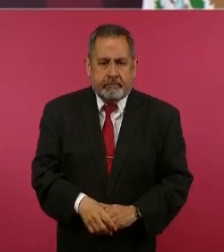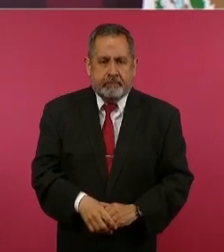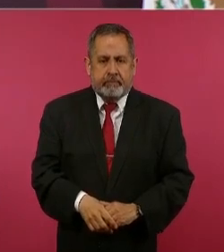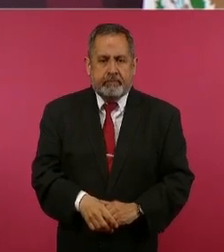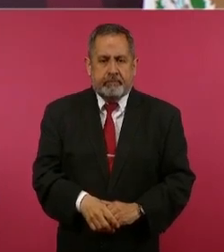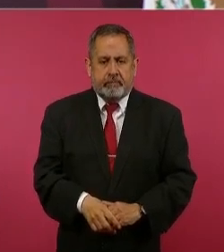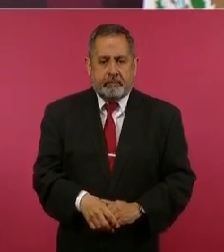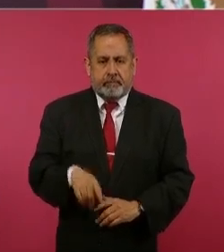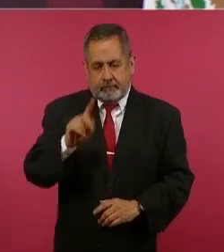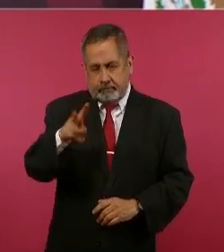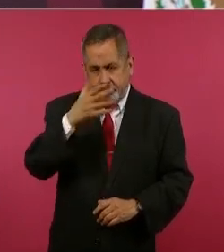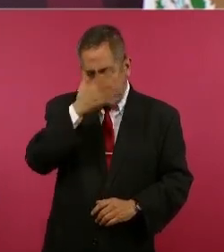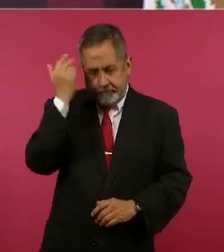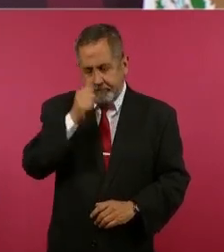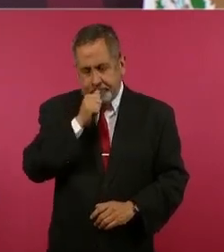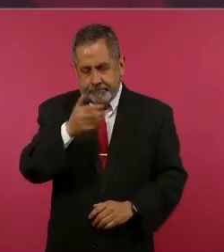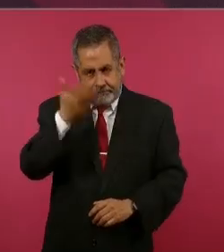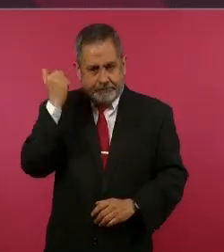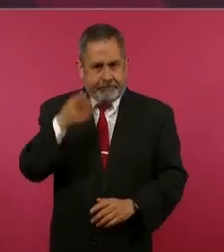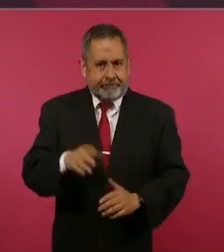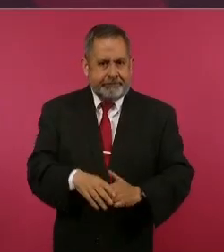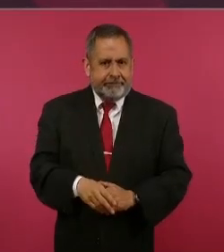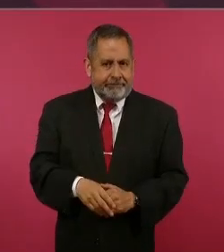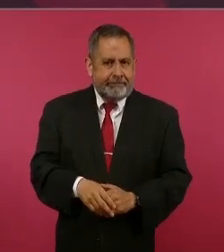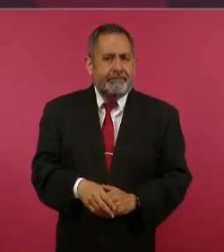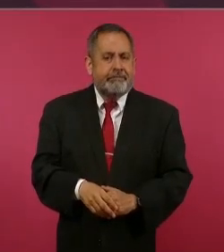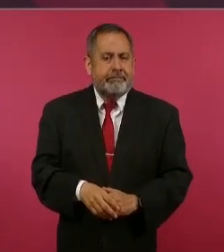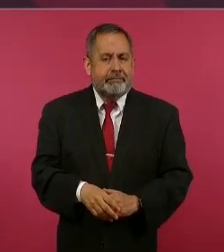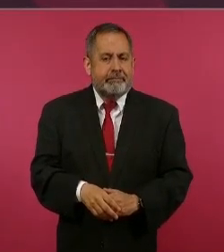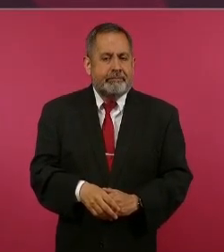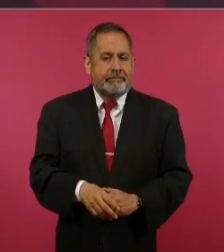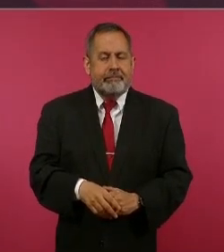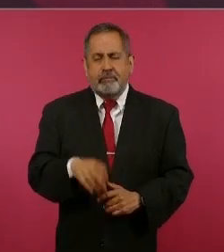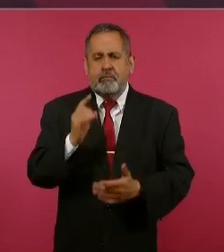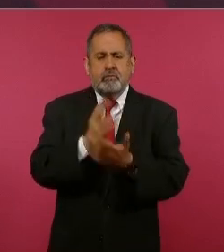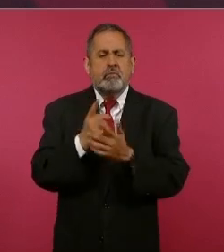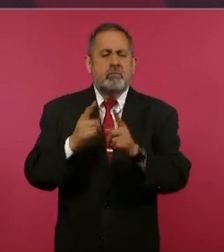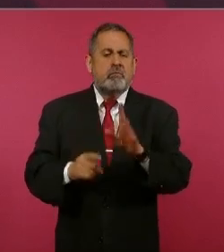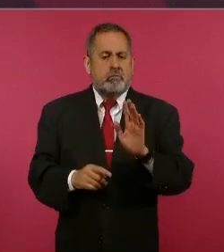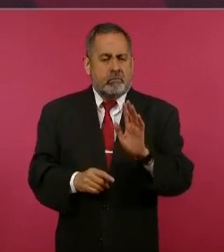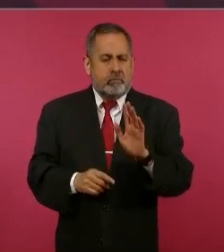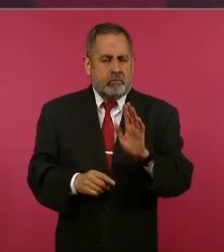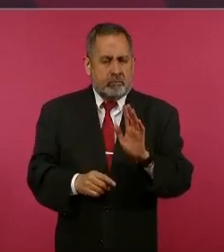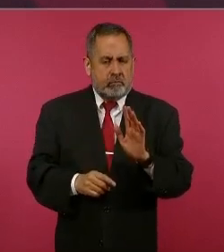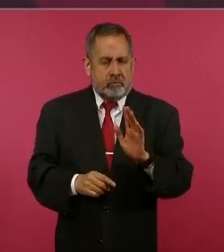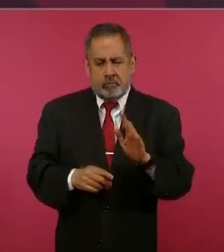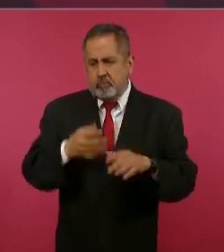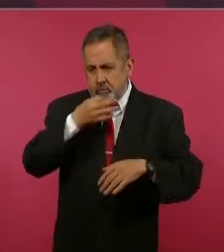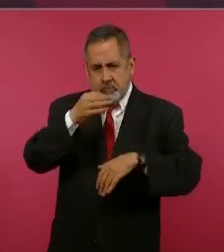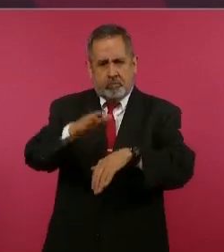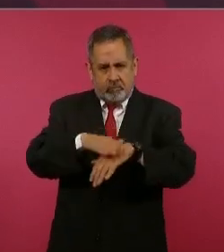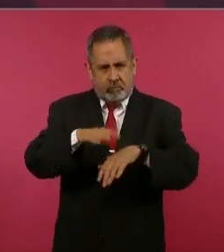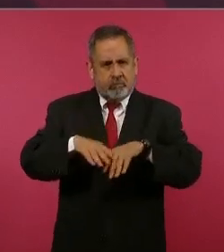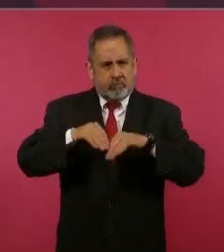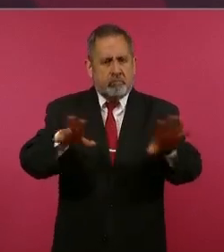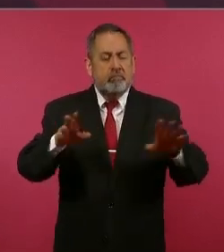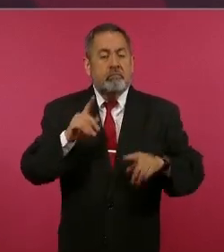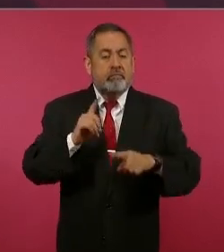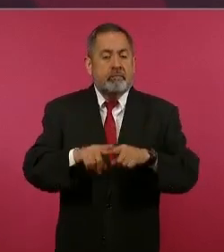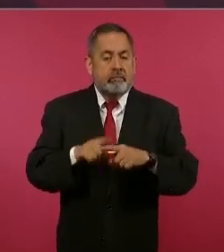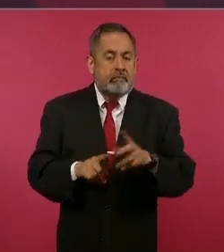Es que no sé todavía no. No sé. La única cosa es, desde ahora les digo que